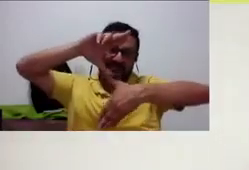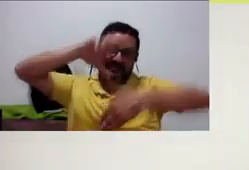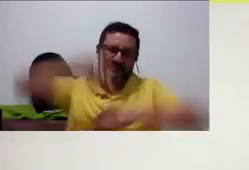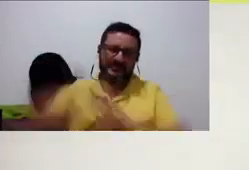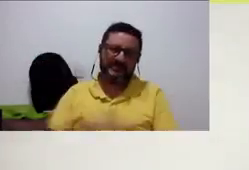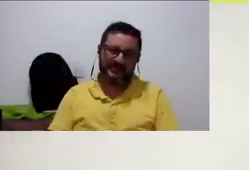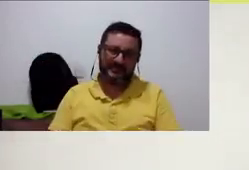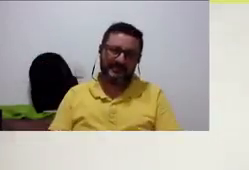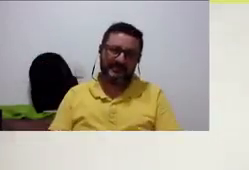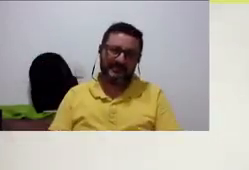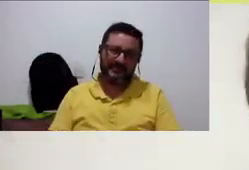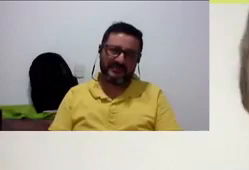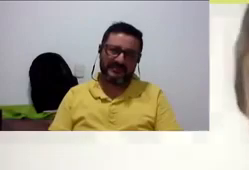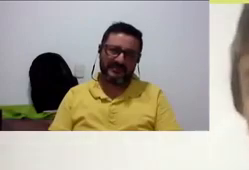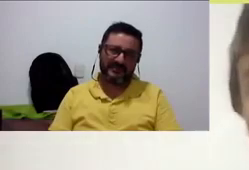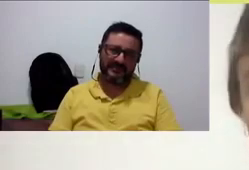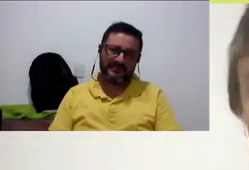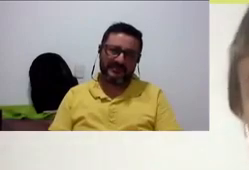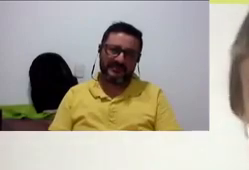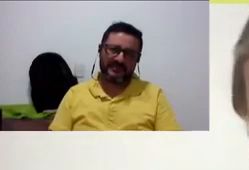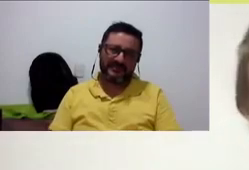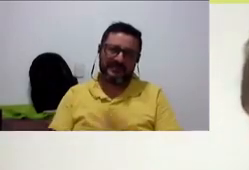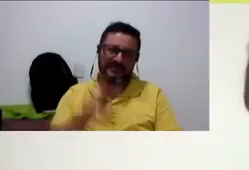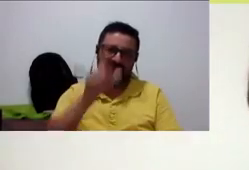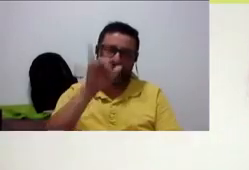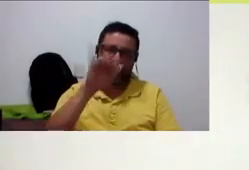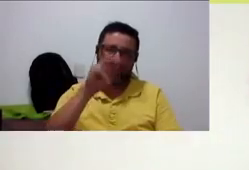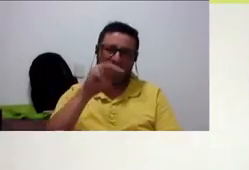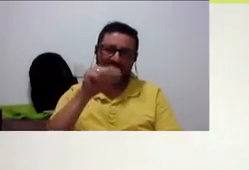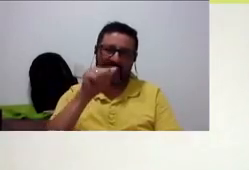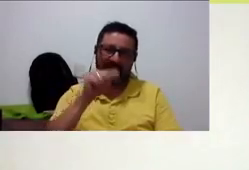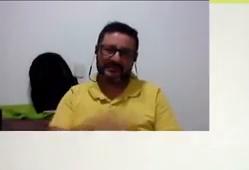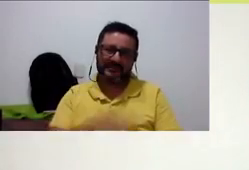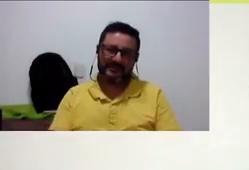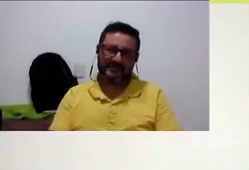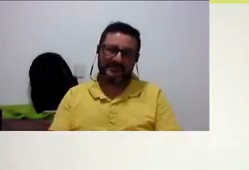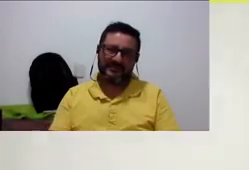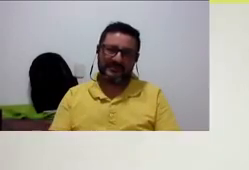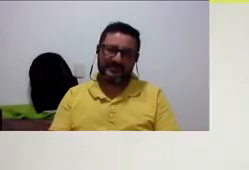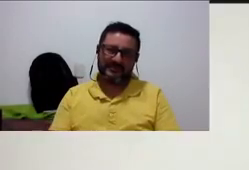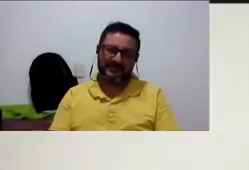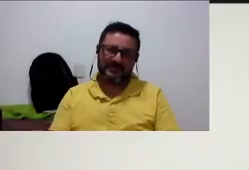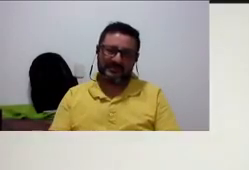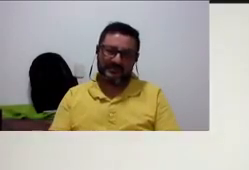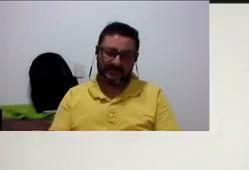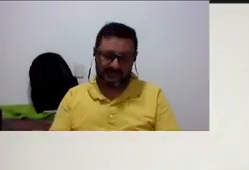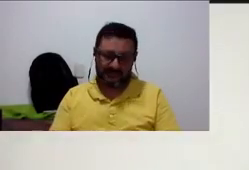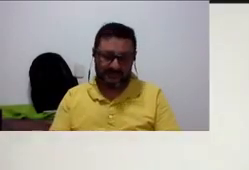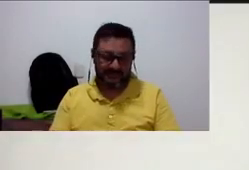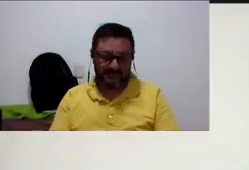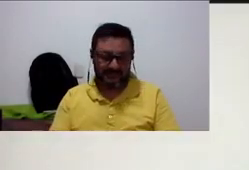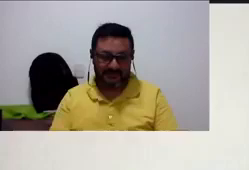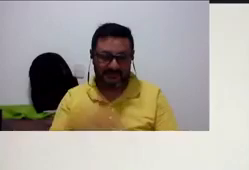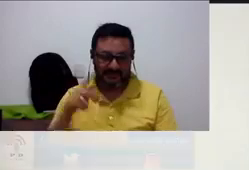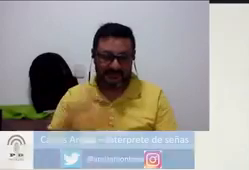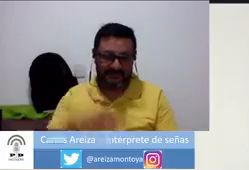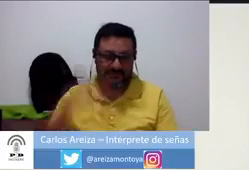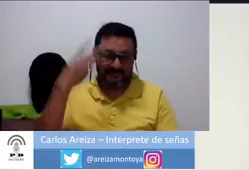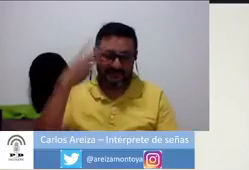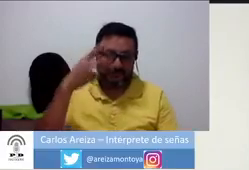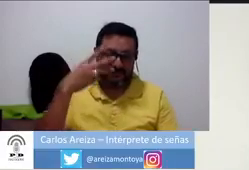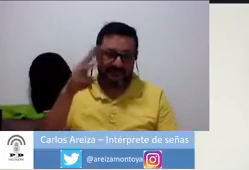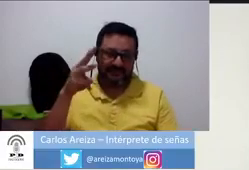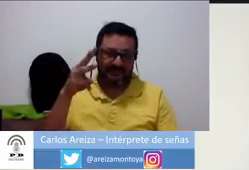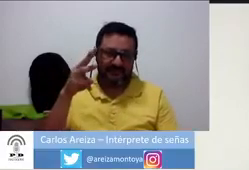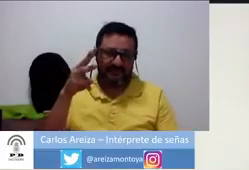Yo estuve en Lima. No sé en qué año fue Lima. 2013.